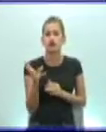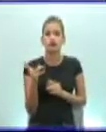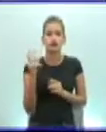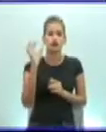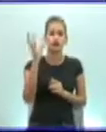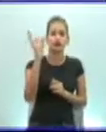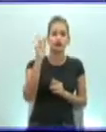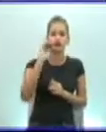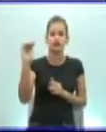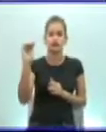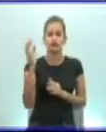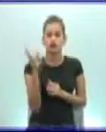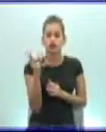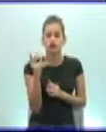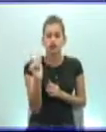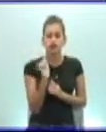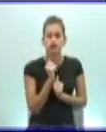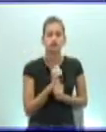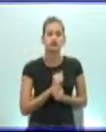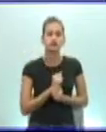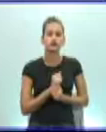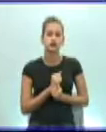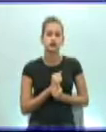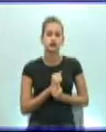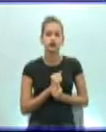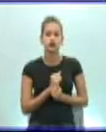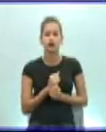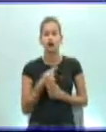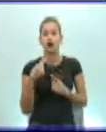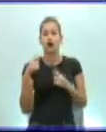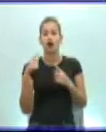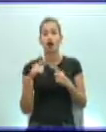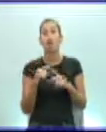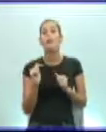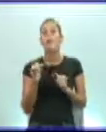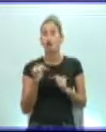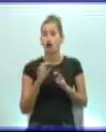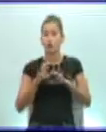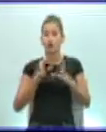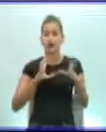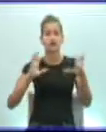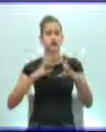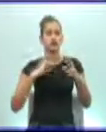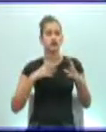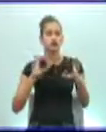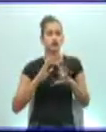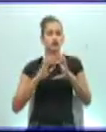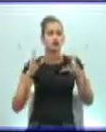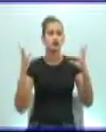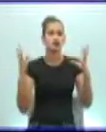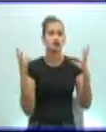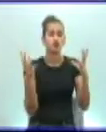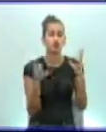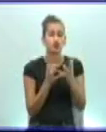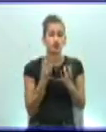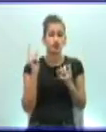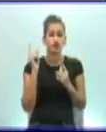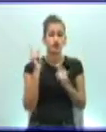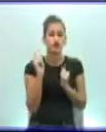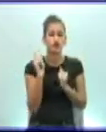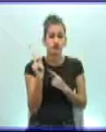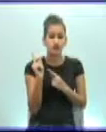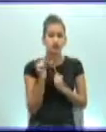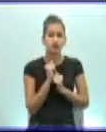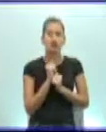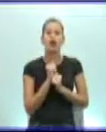a continuar. Y tenemos un dominio que abarca todos estos números que hemos visto hasta ahora y además incluye otros números, que son los números